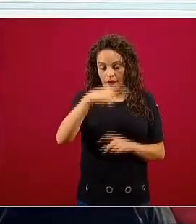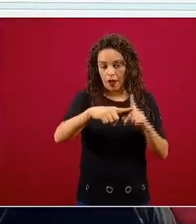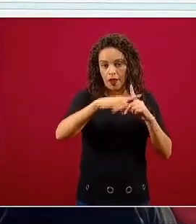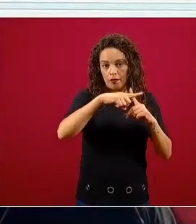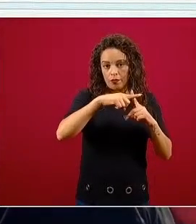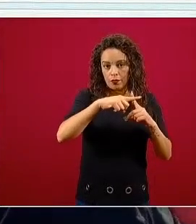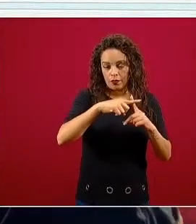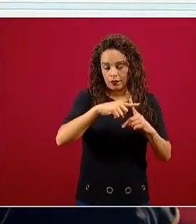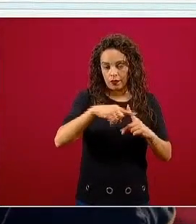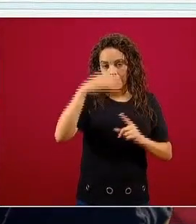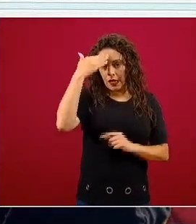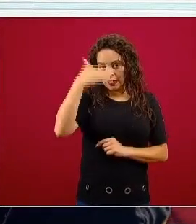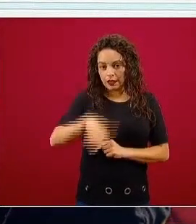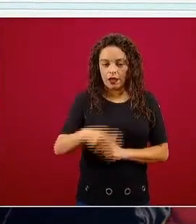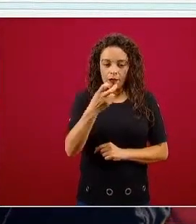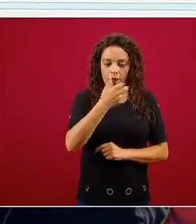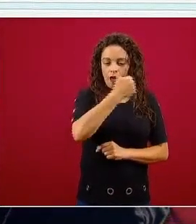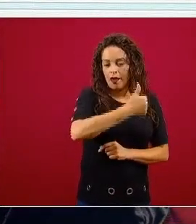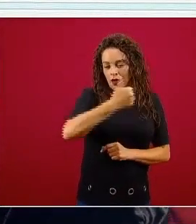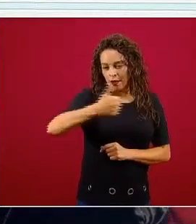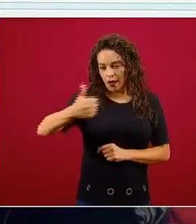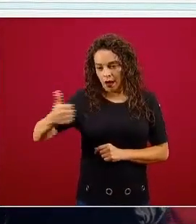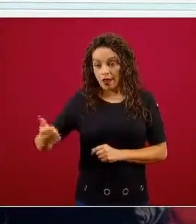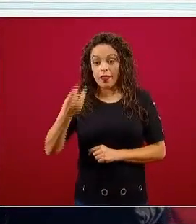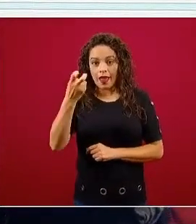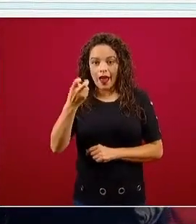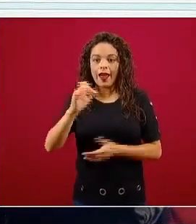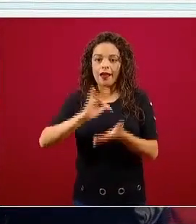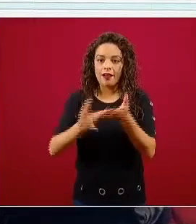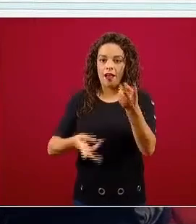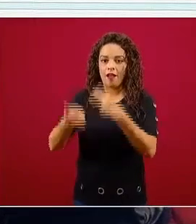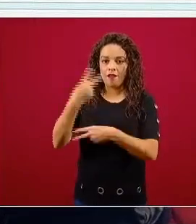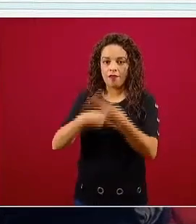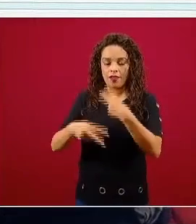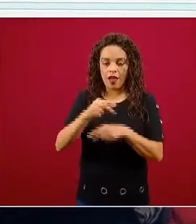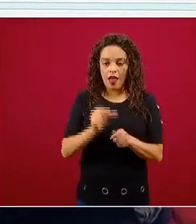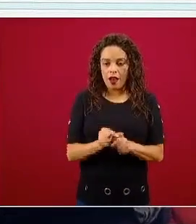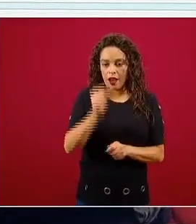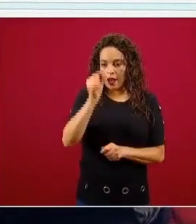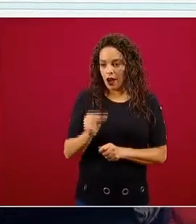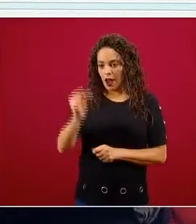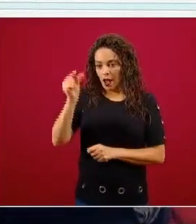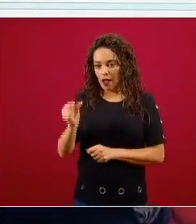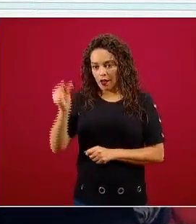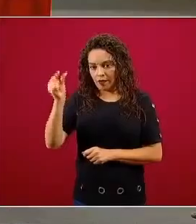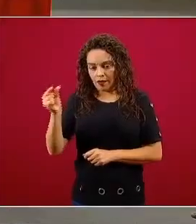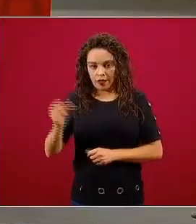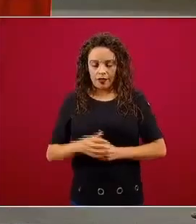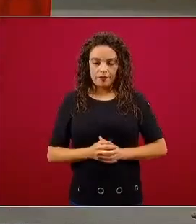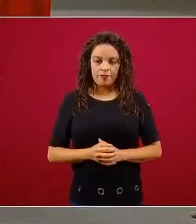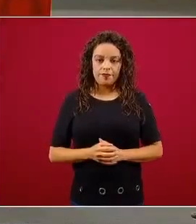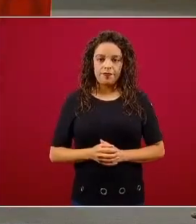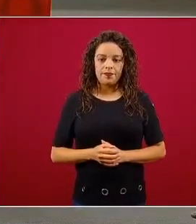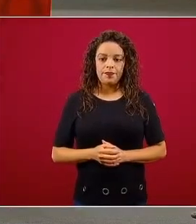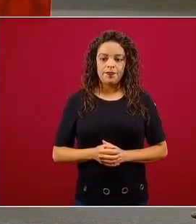ellas, y entonces obtenemos la gráfica que vemos en la siguiente diapositiva.